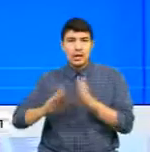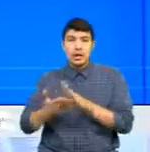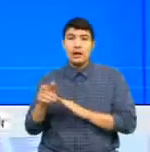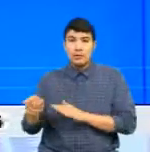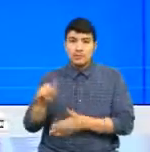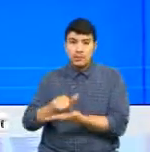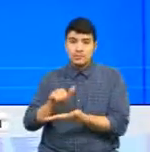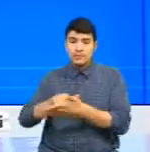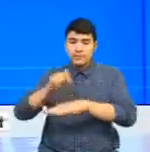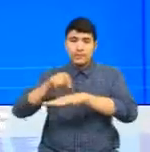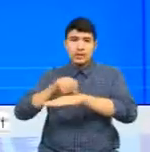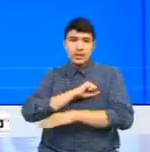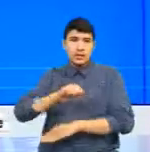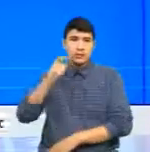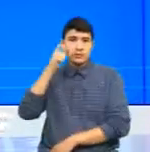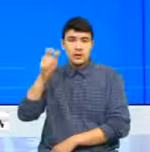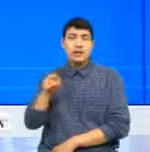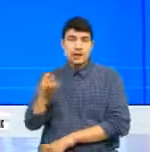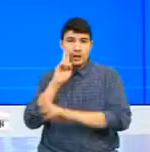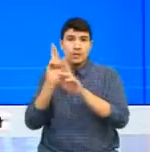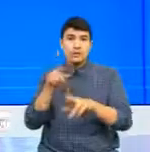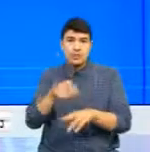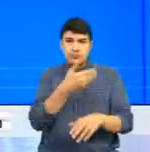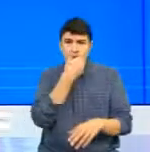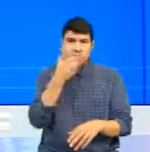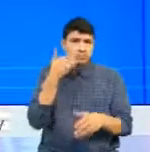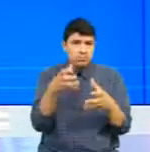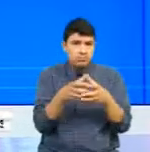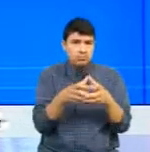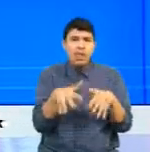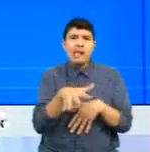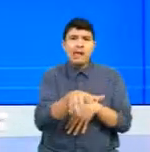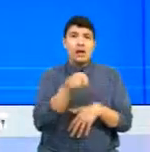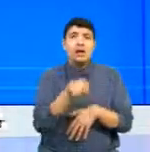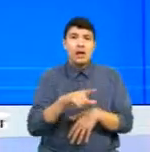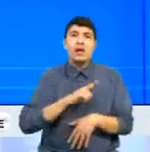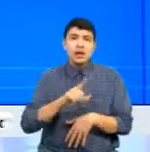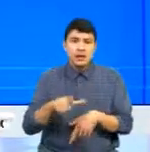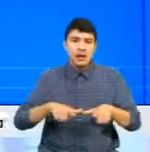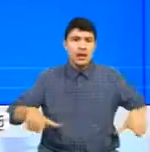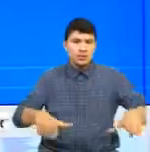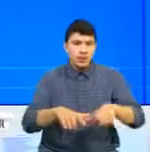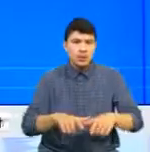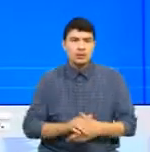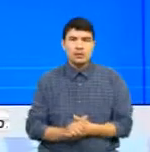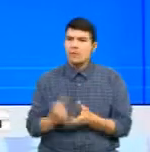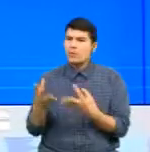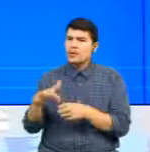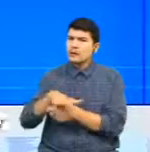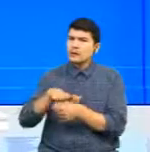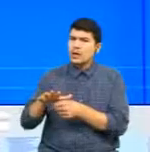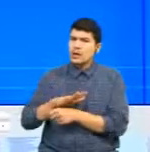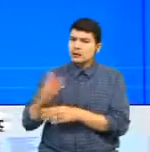una fundación de derechos humanos donde señalan a la delincuencia común como los que dirigen las zonas. Heider Logato, ¿cuántos son los barrios que